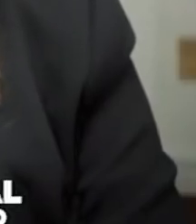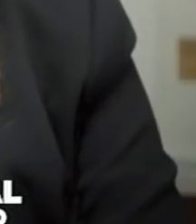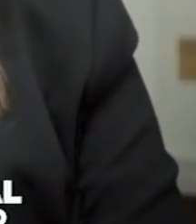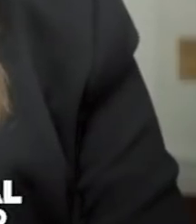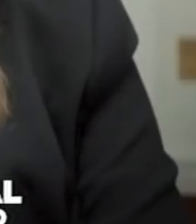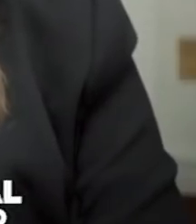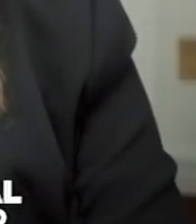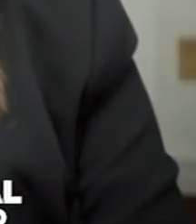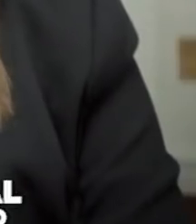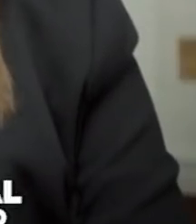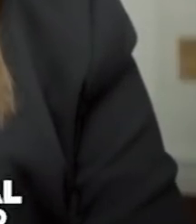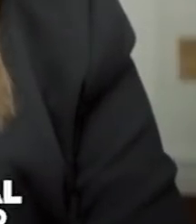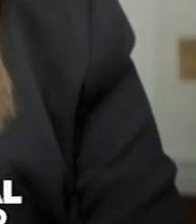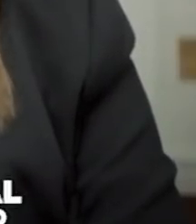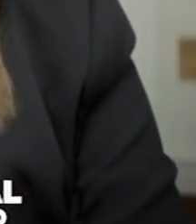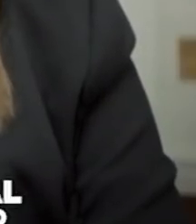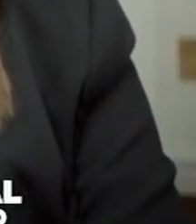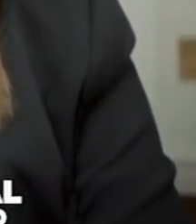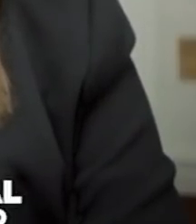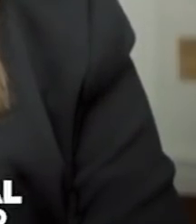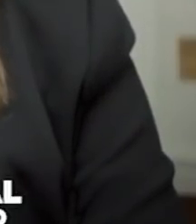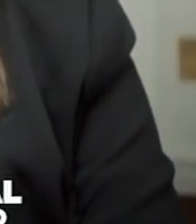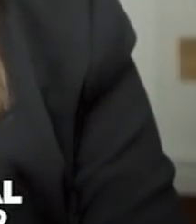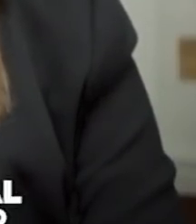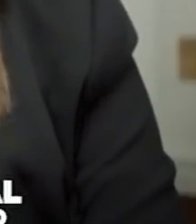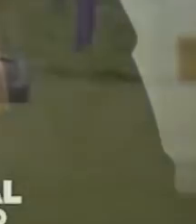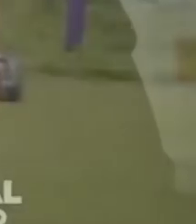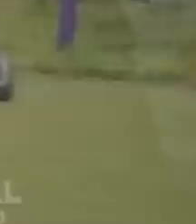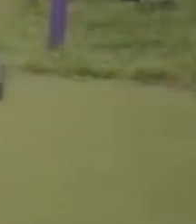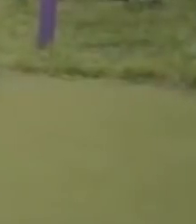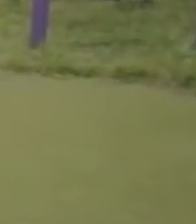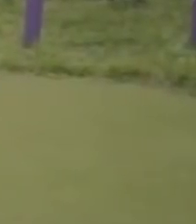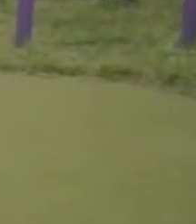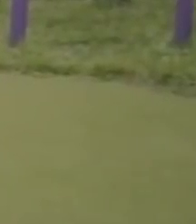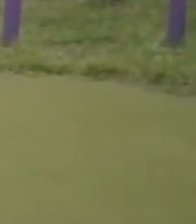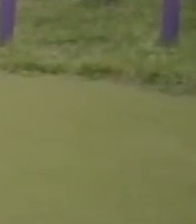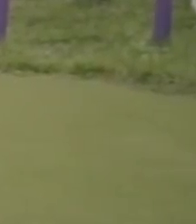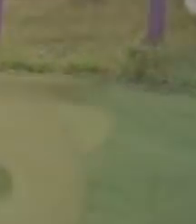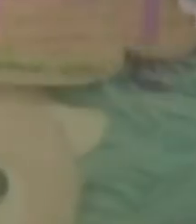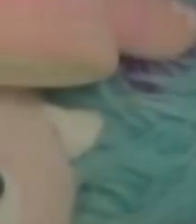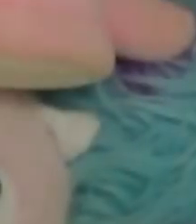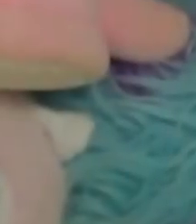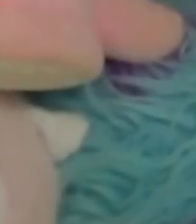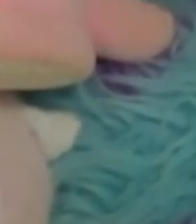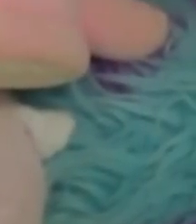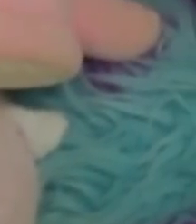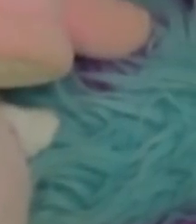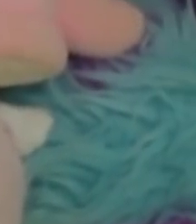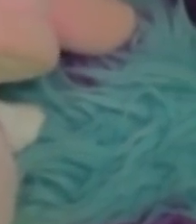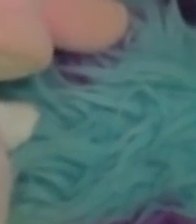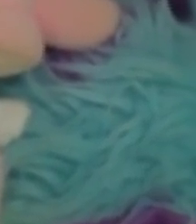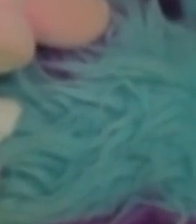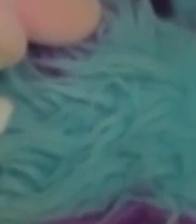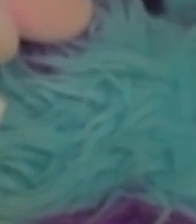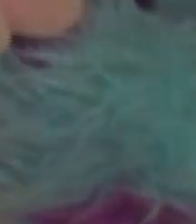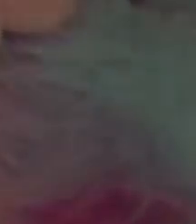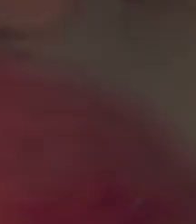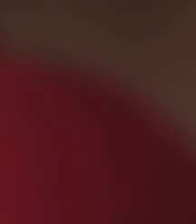Directiva teníamos muy claro que la gente, todos los costarricenses, toda la ciudadanía y especialmente las personas que compran nuestros